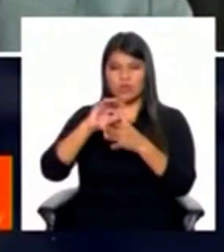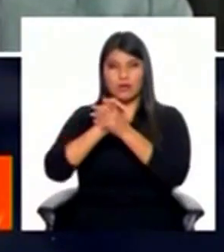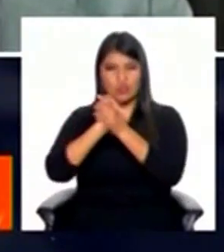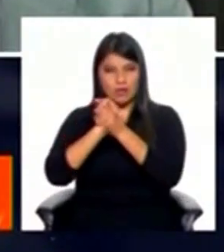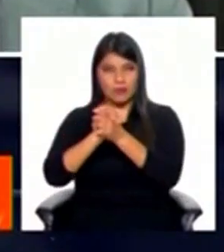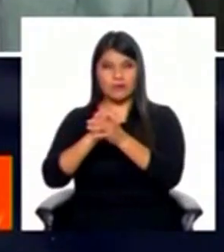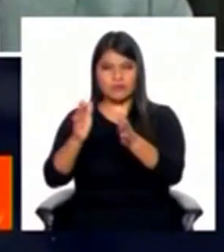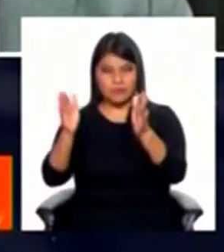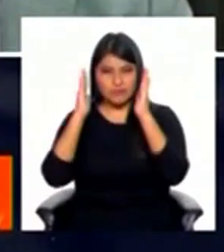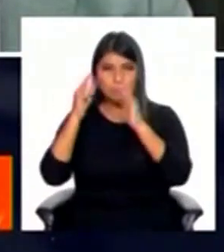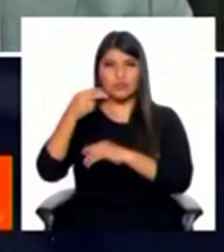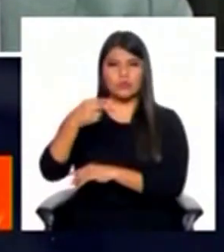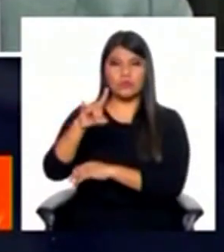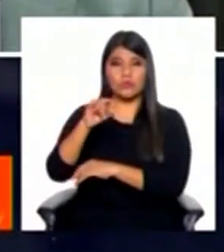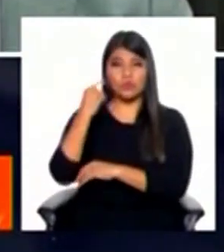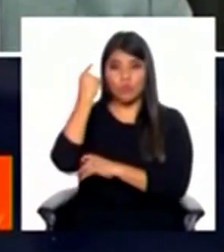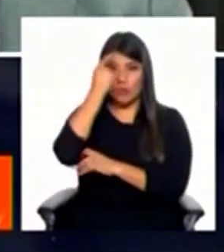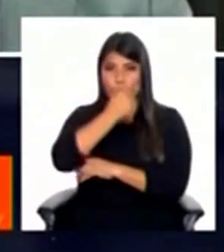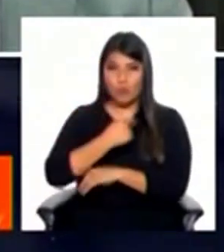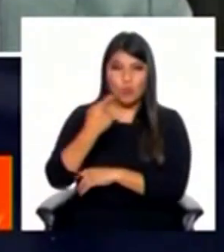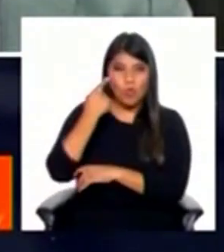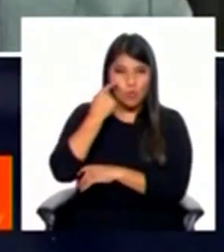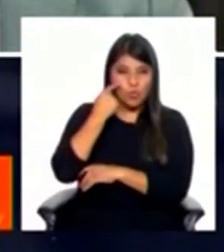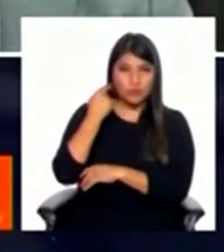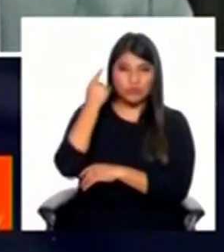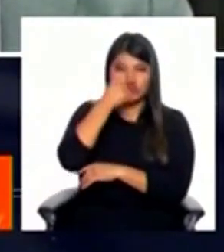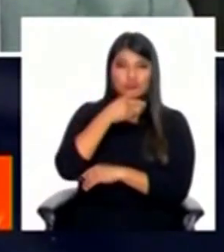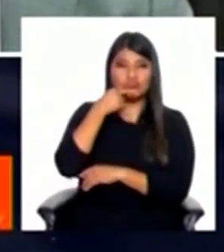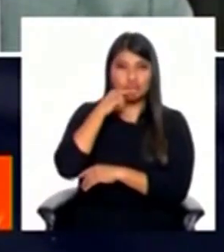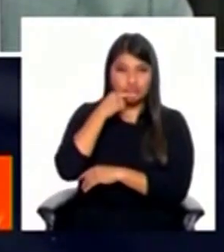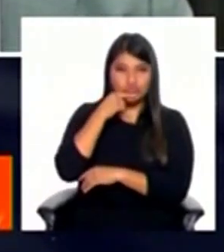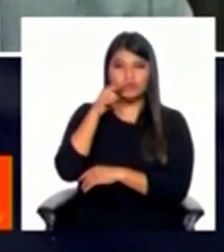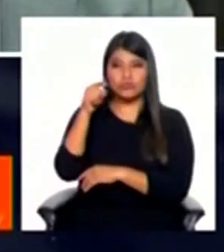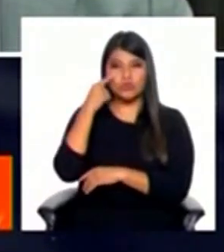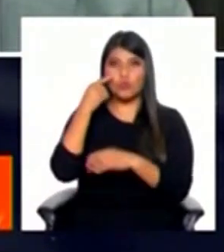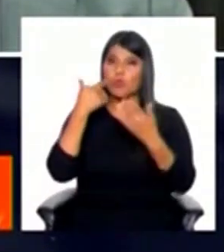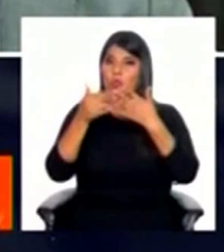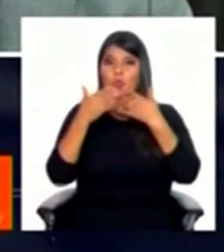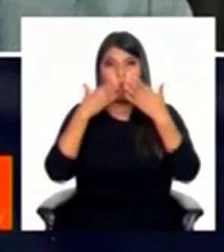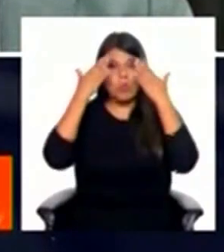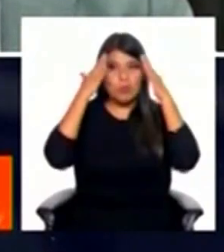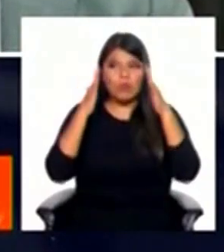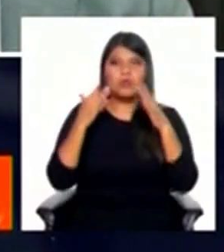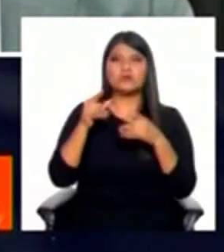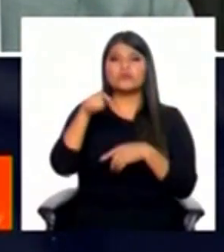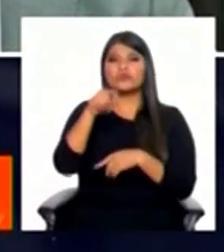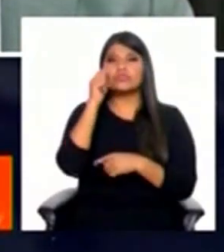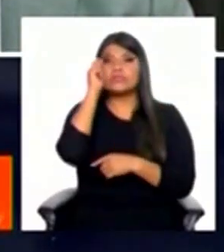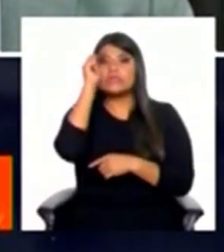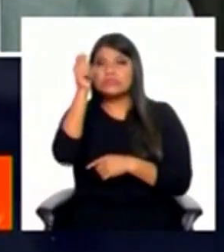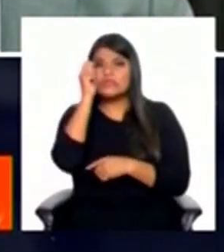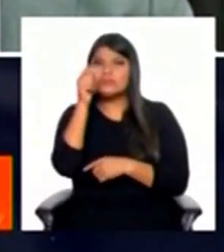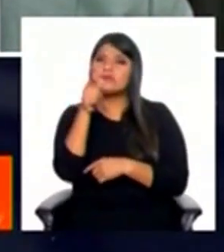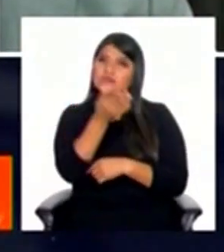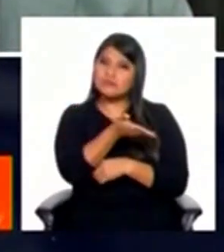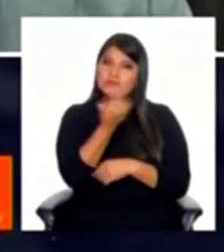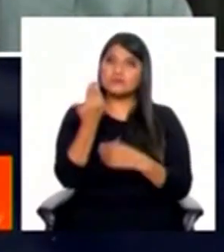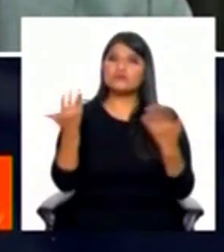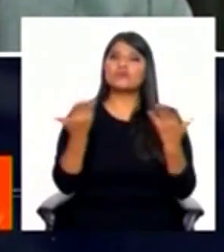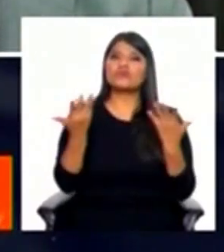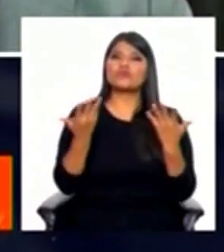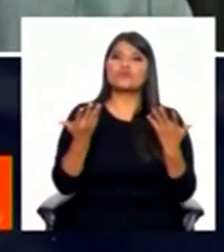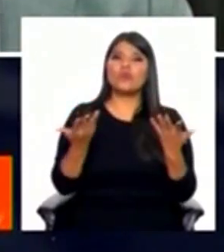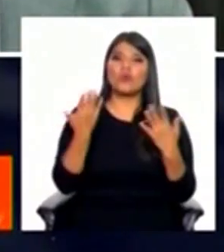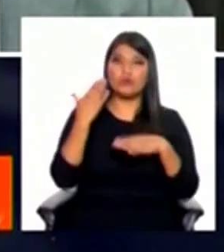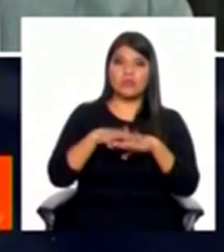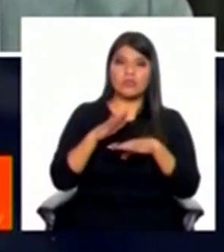están viendo las imágenes, reconocen a esa mujer, o en general, en cualquier parte del país, como dice Romy, son testigos de un hecho así. ¿A dónde se puede